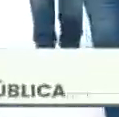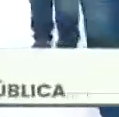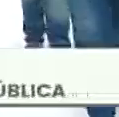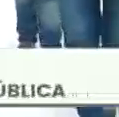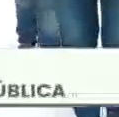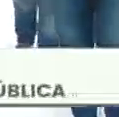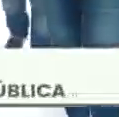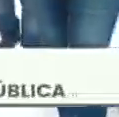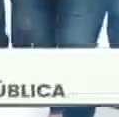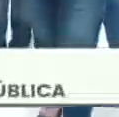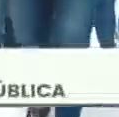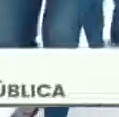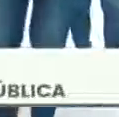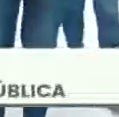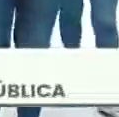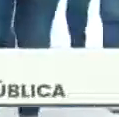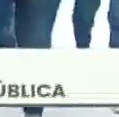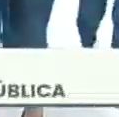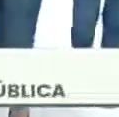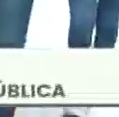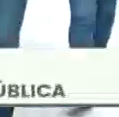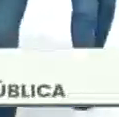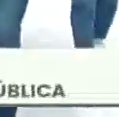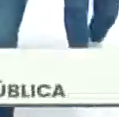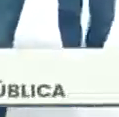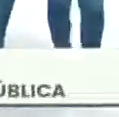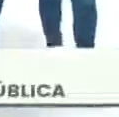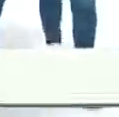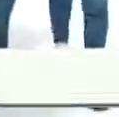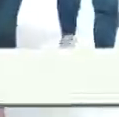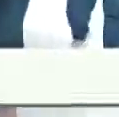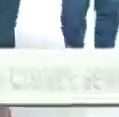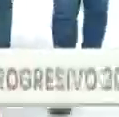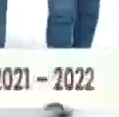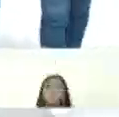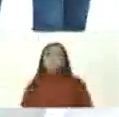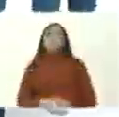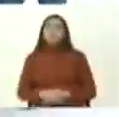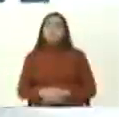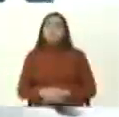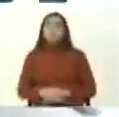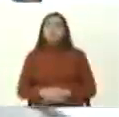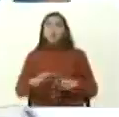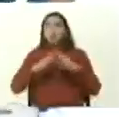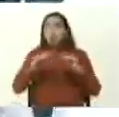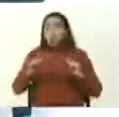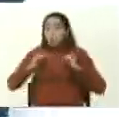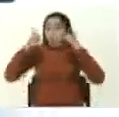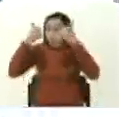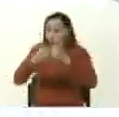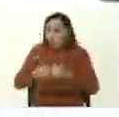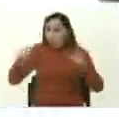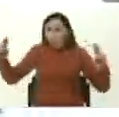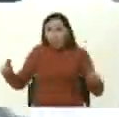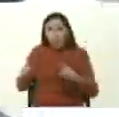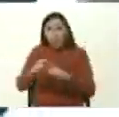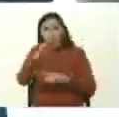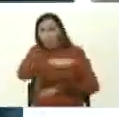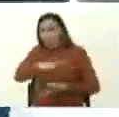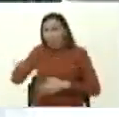educativa activada en el país, como dice Yelitza. Hoy nos reencontramos con nuestra